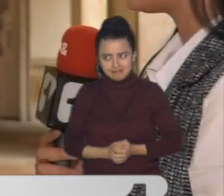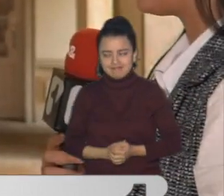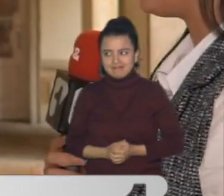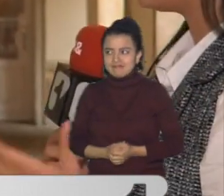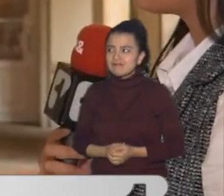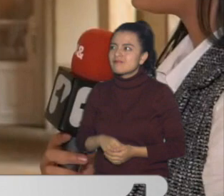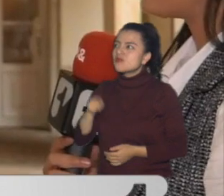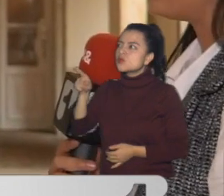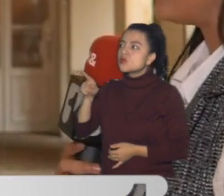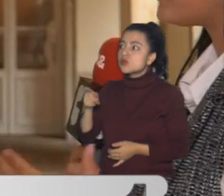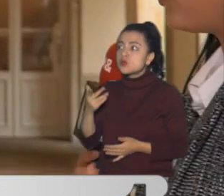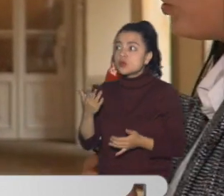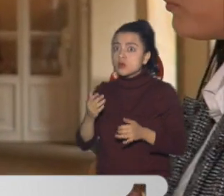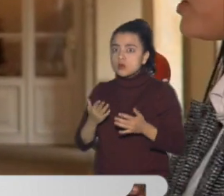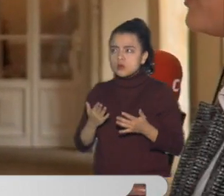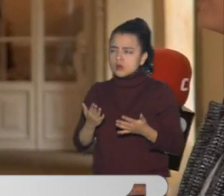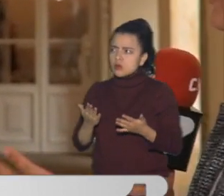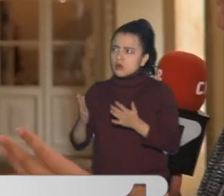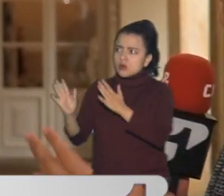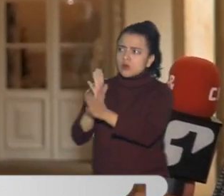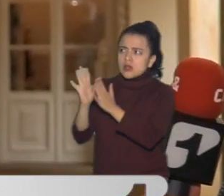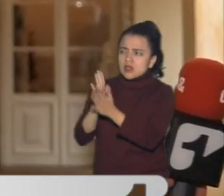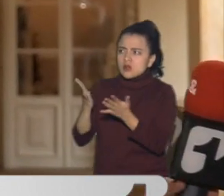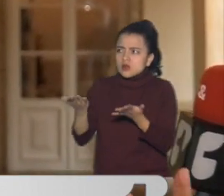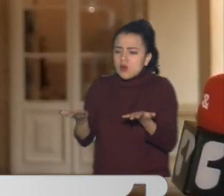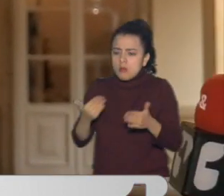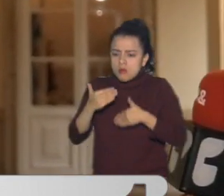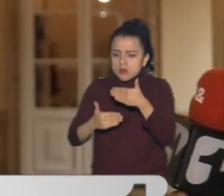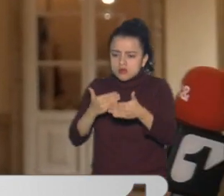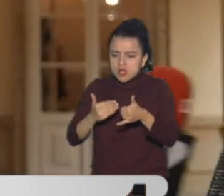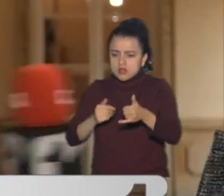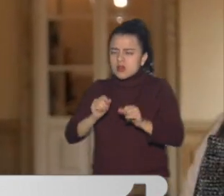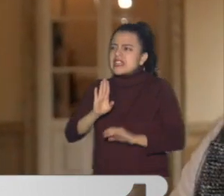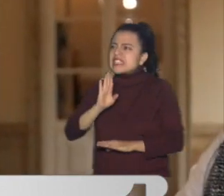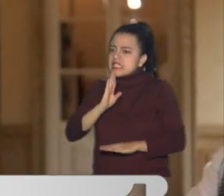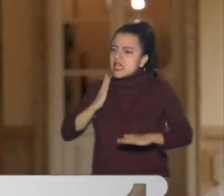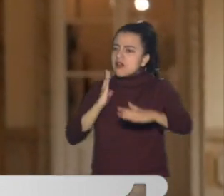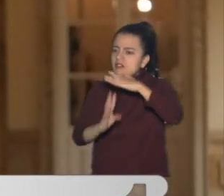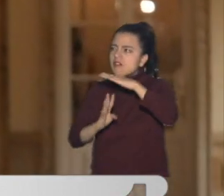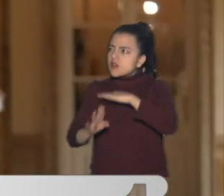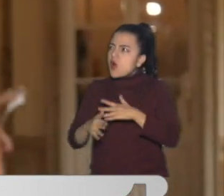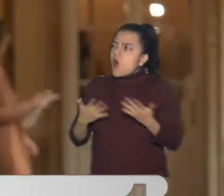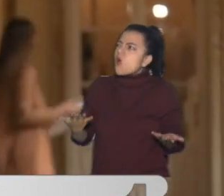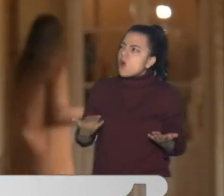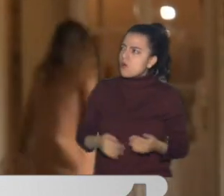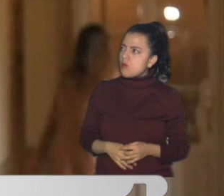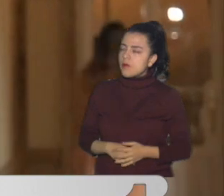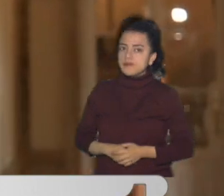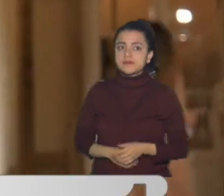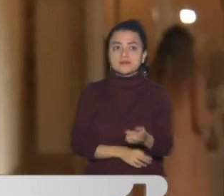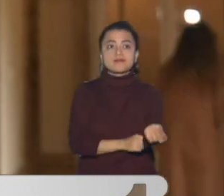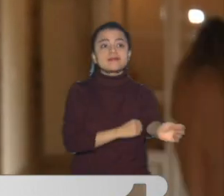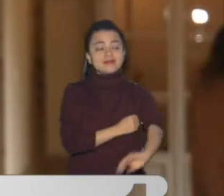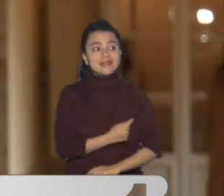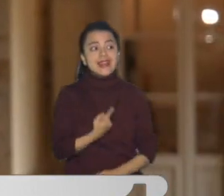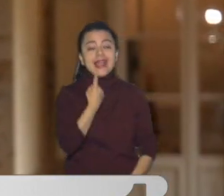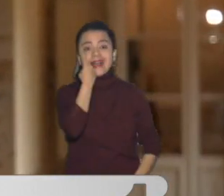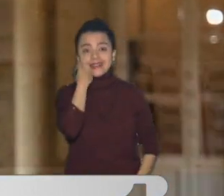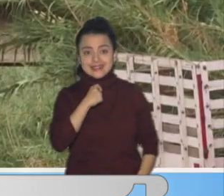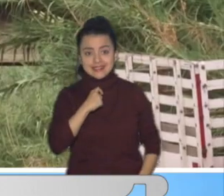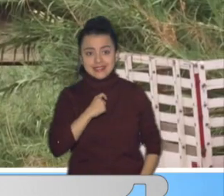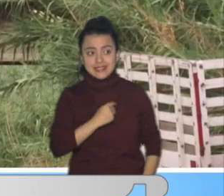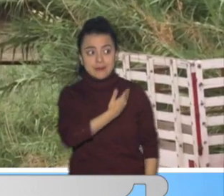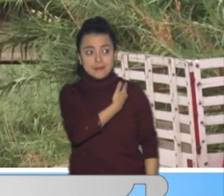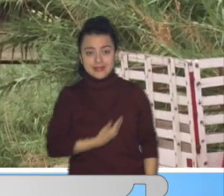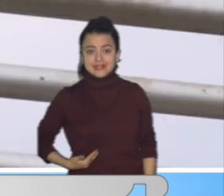los pasos que se permiten hoy en las fronteras de Colombia y en sí cuáles serían las más importantes? Mire, el presidente de la República ayer fue muy enfático y nuestras fronteras